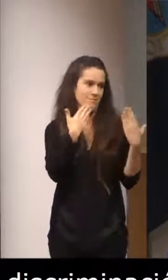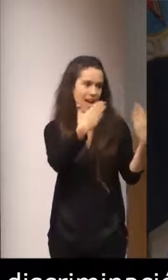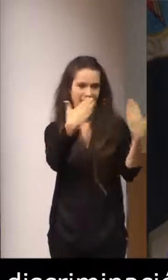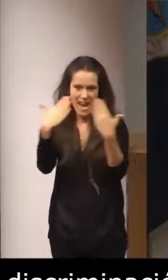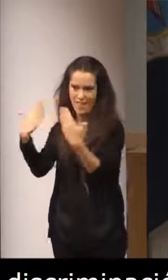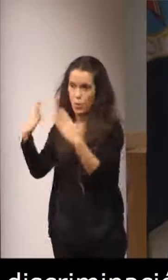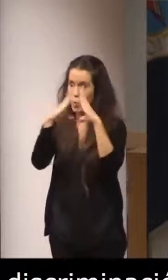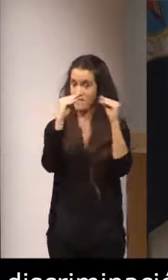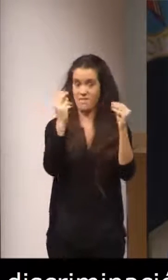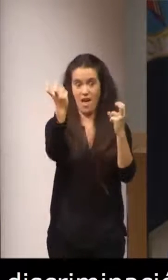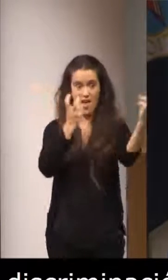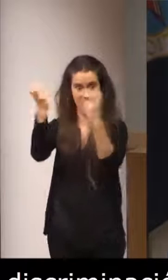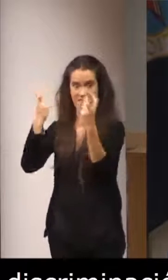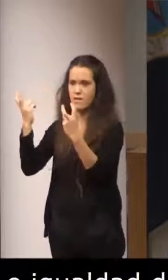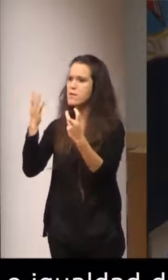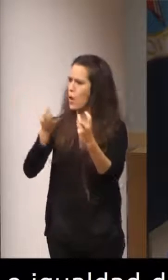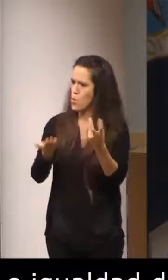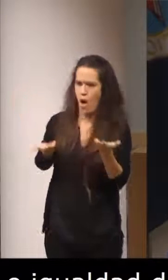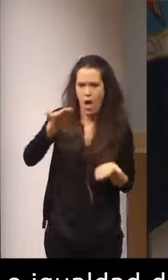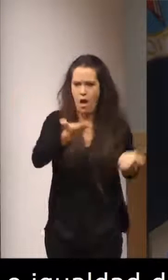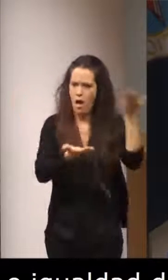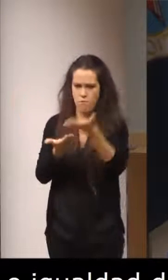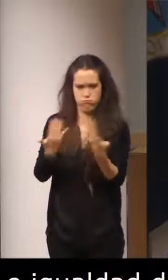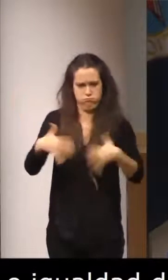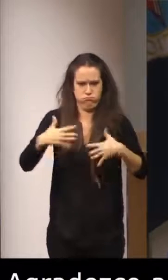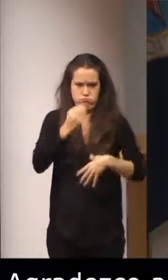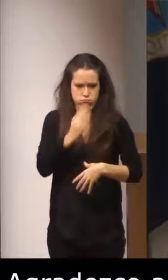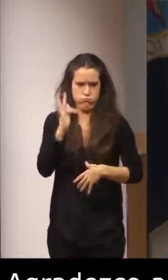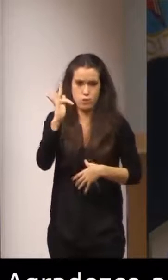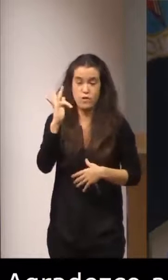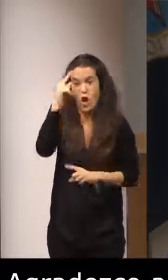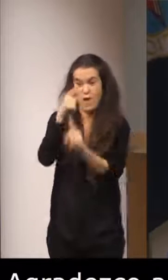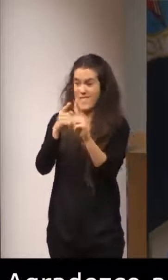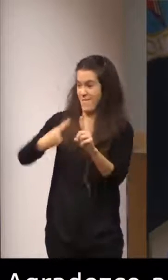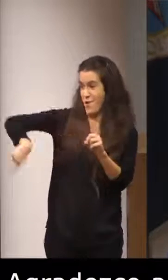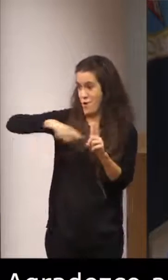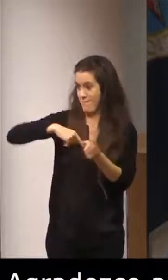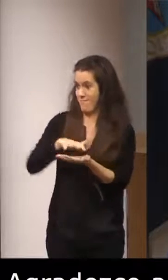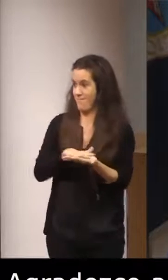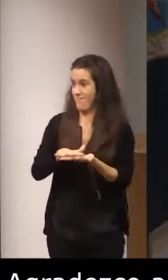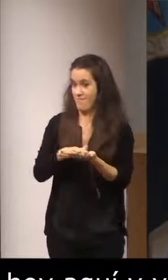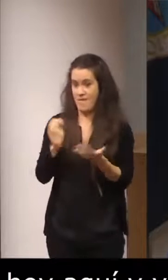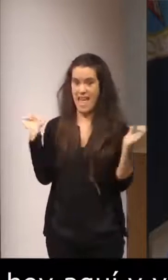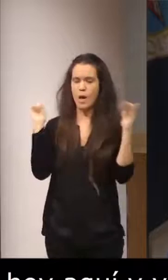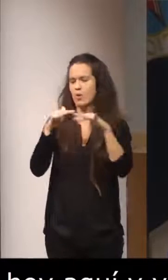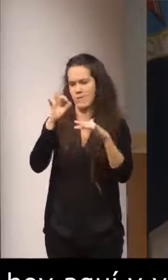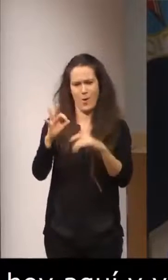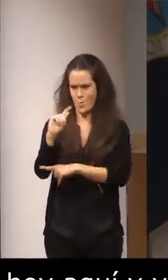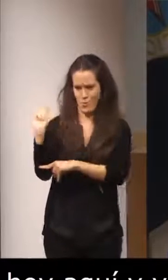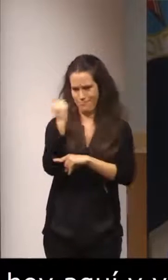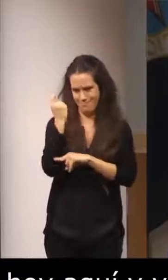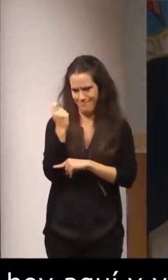hoy aquí y que van a aportar, estoy seguro, mucho. Y estoy seguro que los objetivos que nos hemos marcado en este encuentro se van a cumplir